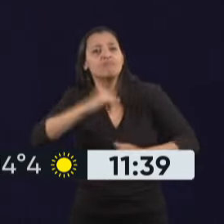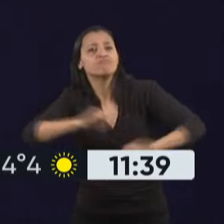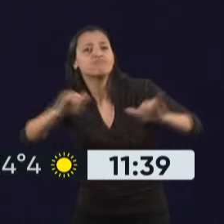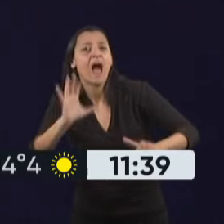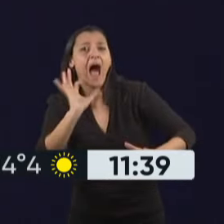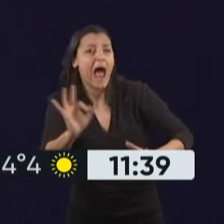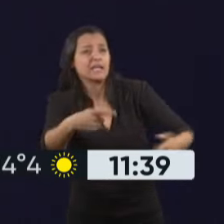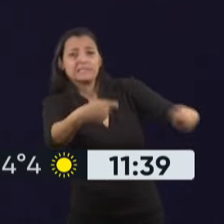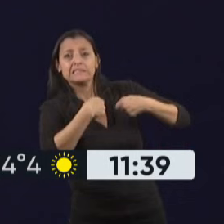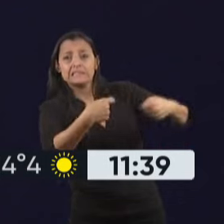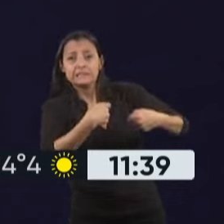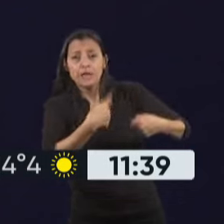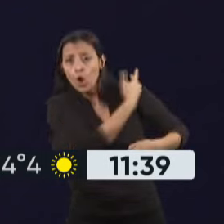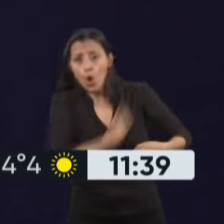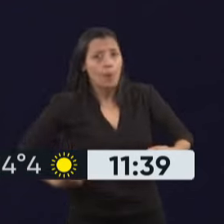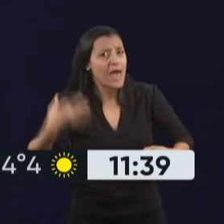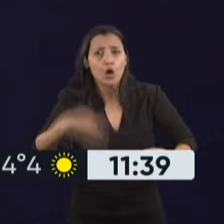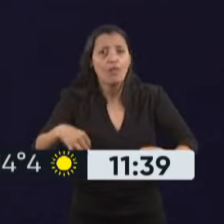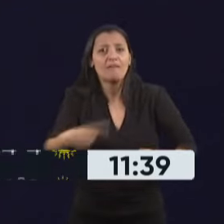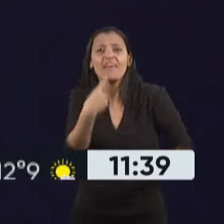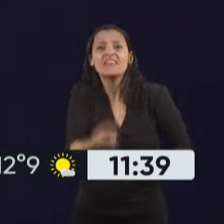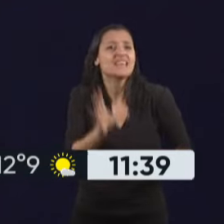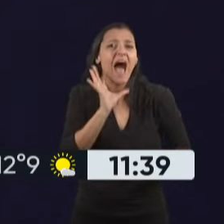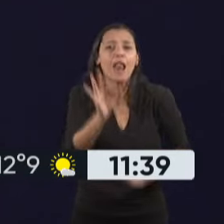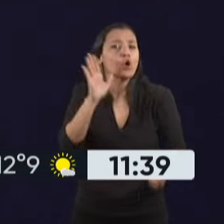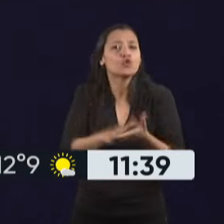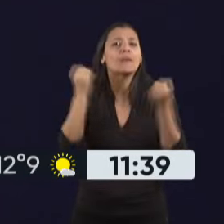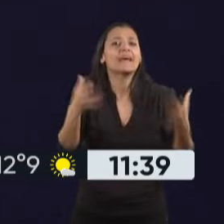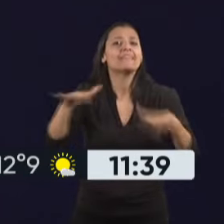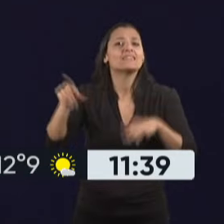sobreexigencia que el gobierno tenga que pronunciarse.